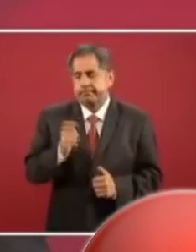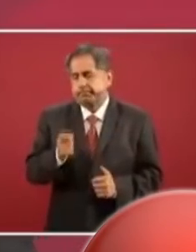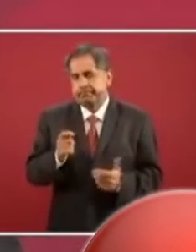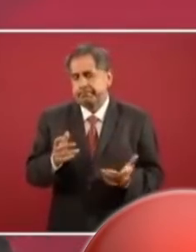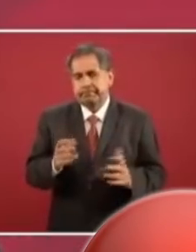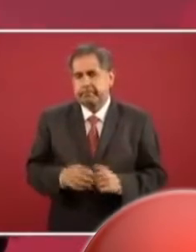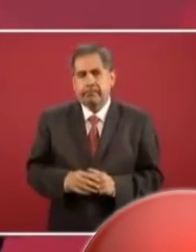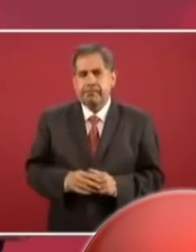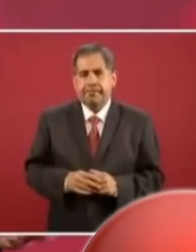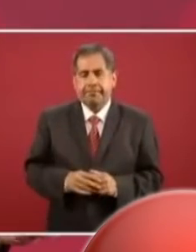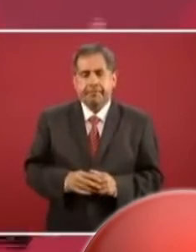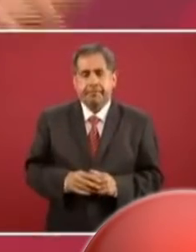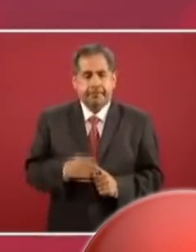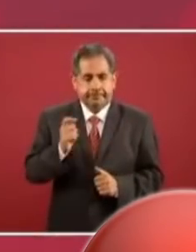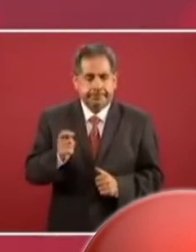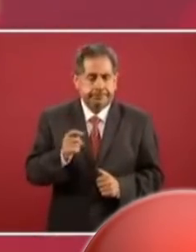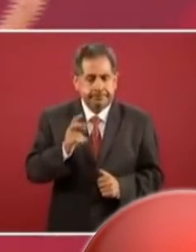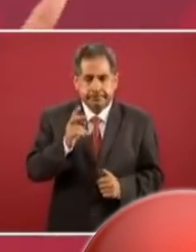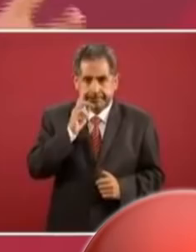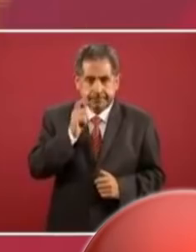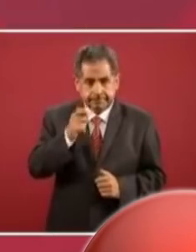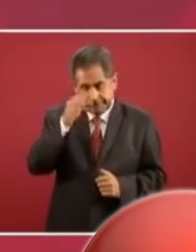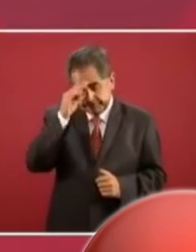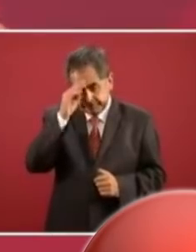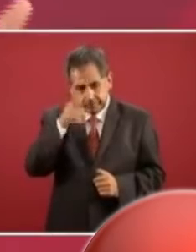Entonces, se puede